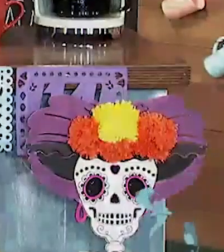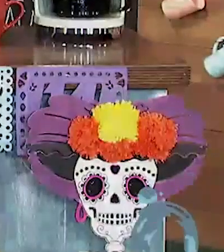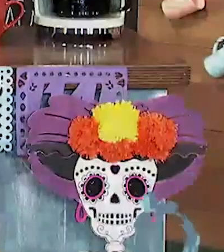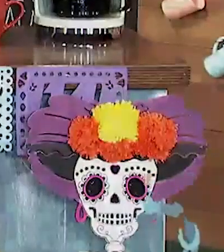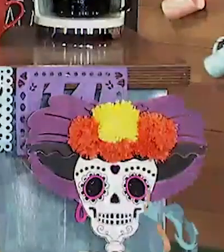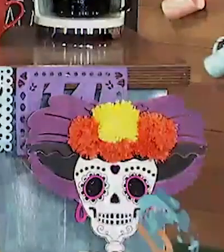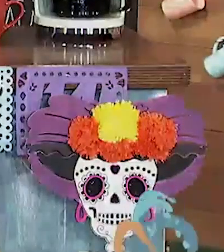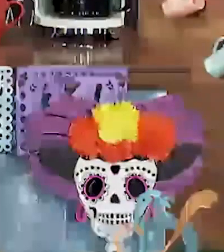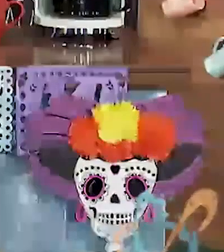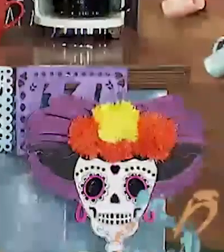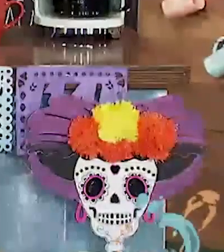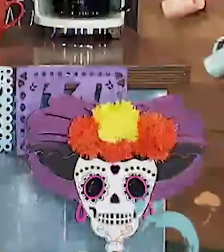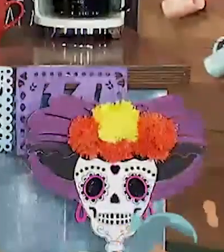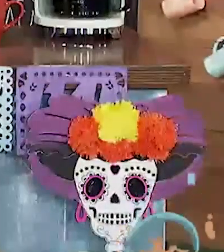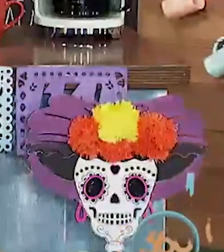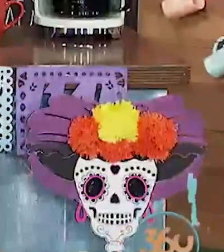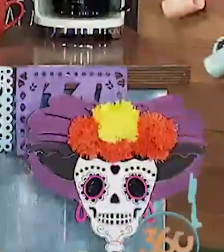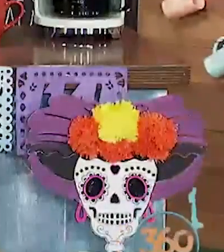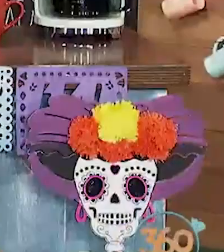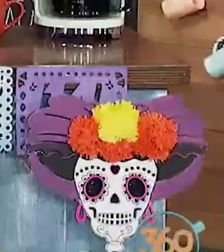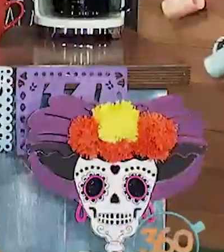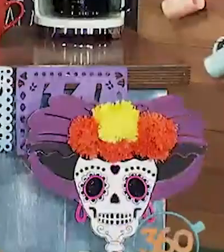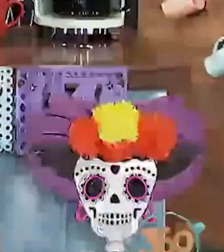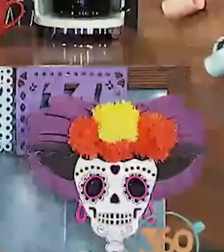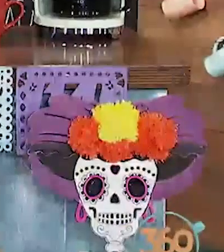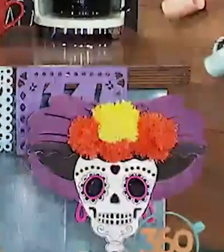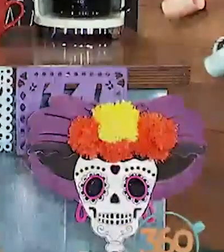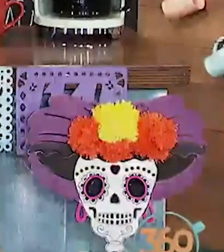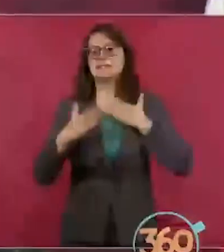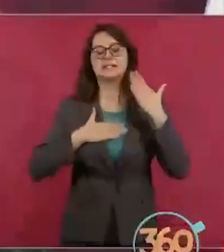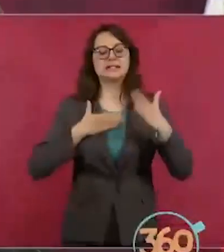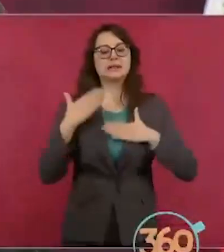y el presidente lo celebra esta mañana.